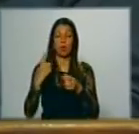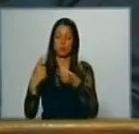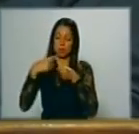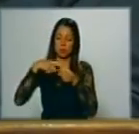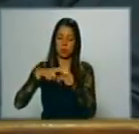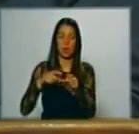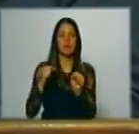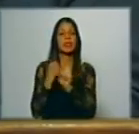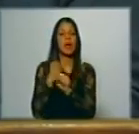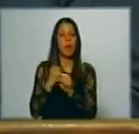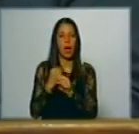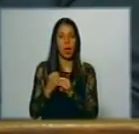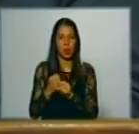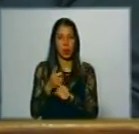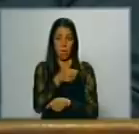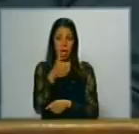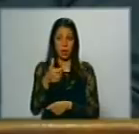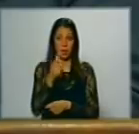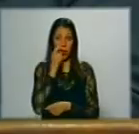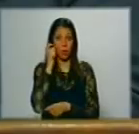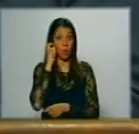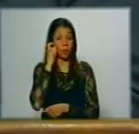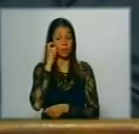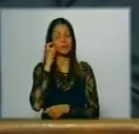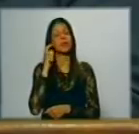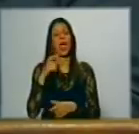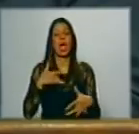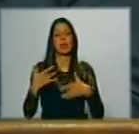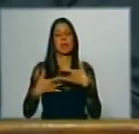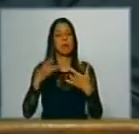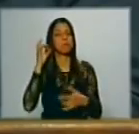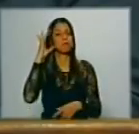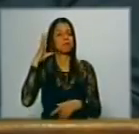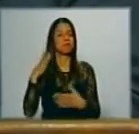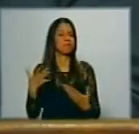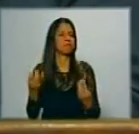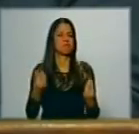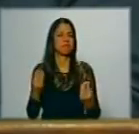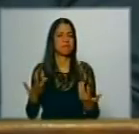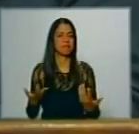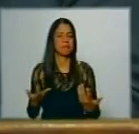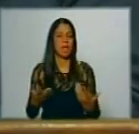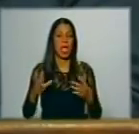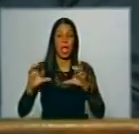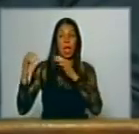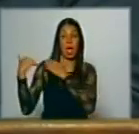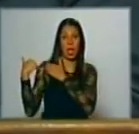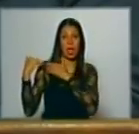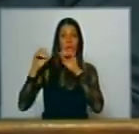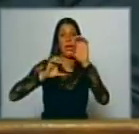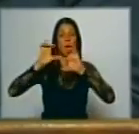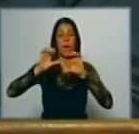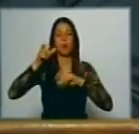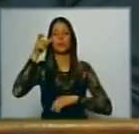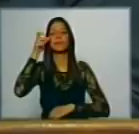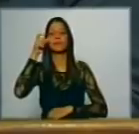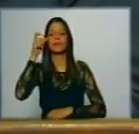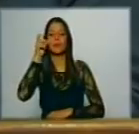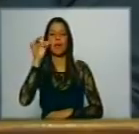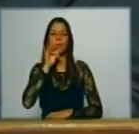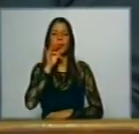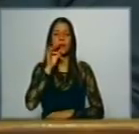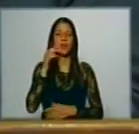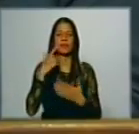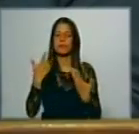y trabajadores podrán desarrollar actividades dirigidas a evaluar, controlar y fiscalizar